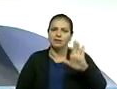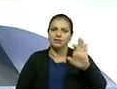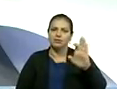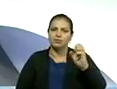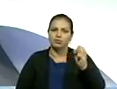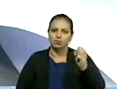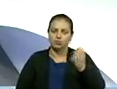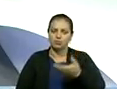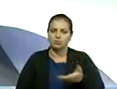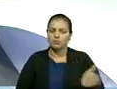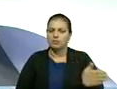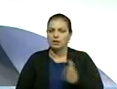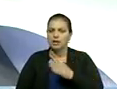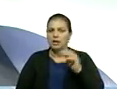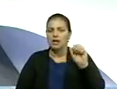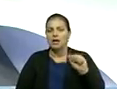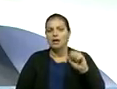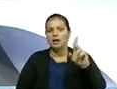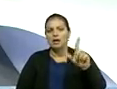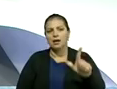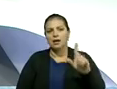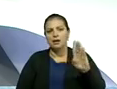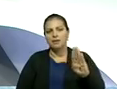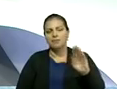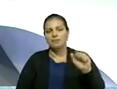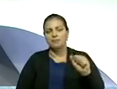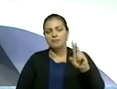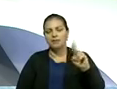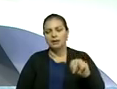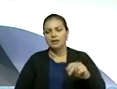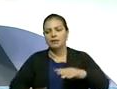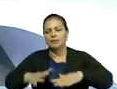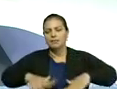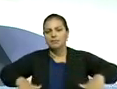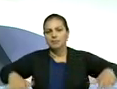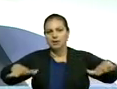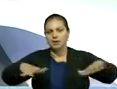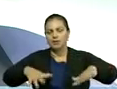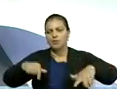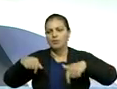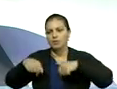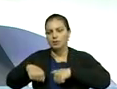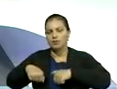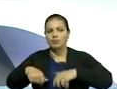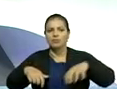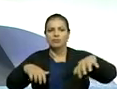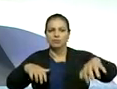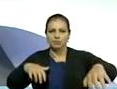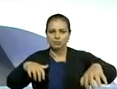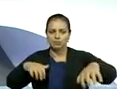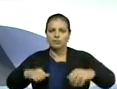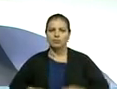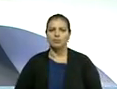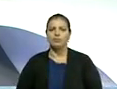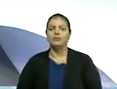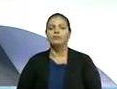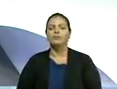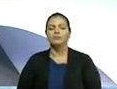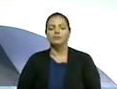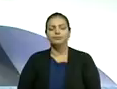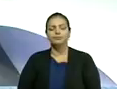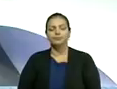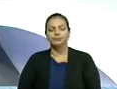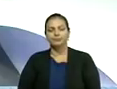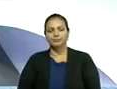Está aquí la cooperativa Dignidad Popular ya. Y al frente Esmeralda Chiquito. Perfecto. Aquí está. Pero está, la entrada, señores. Ernesto